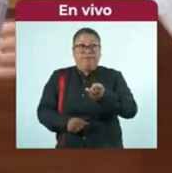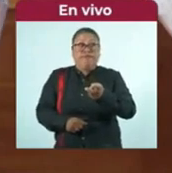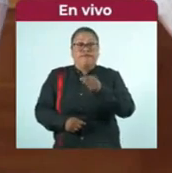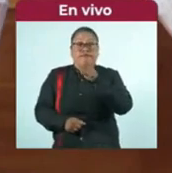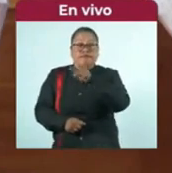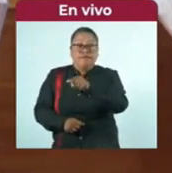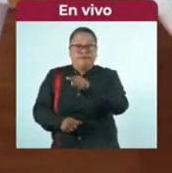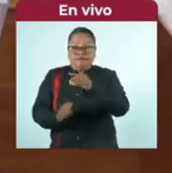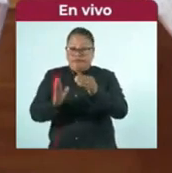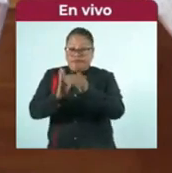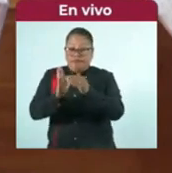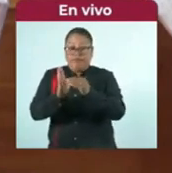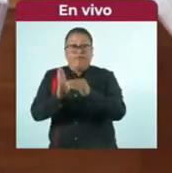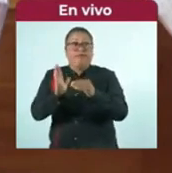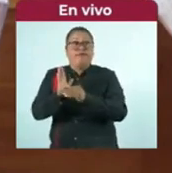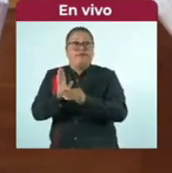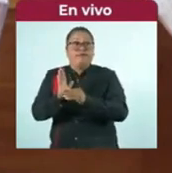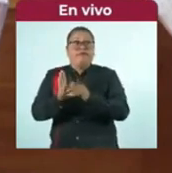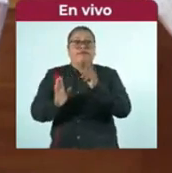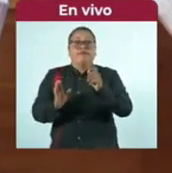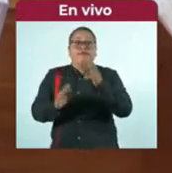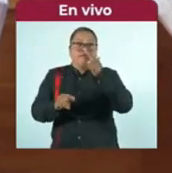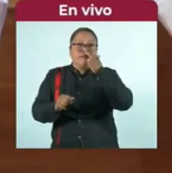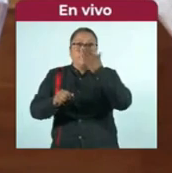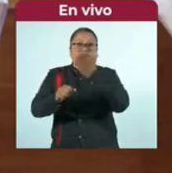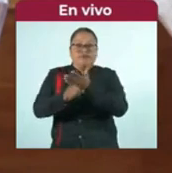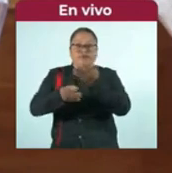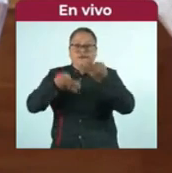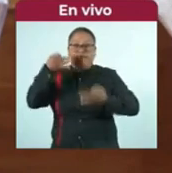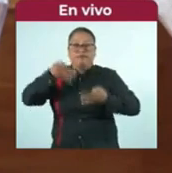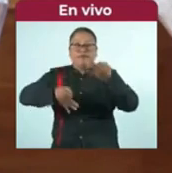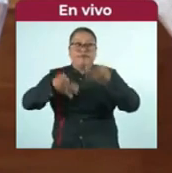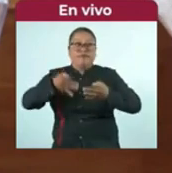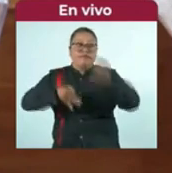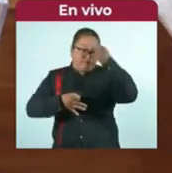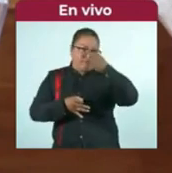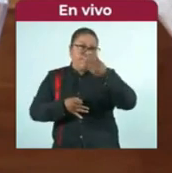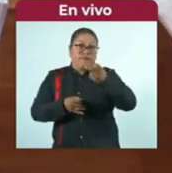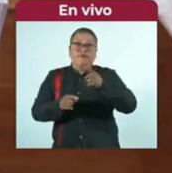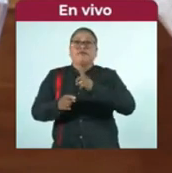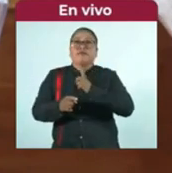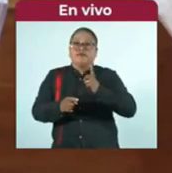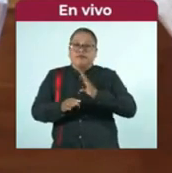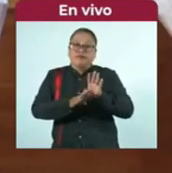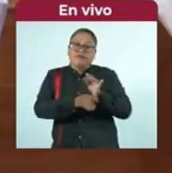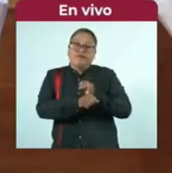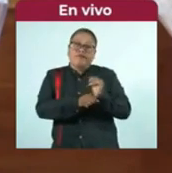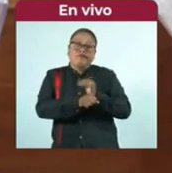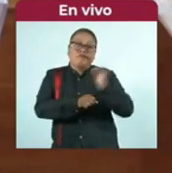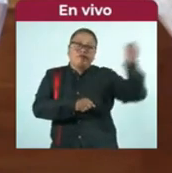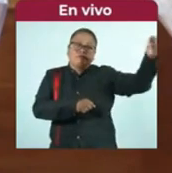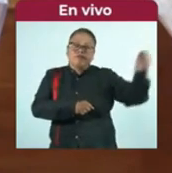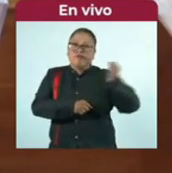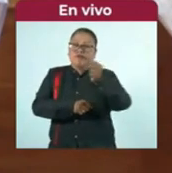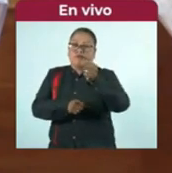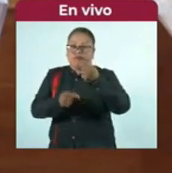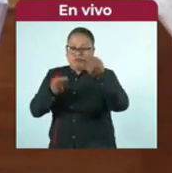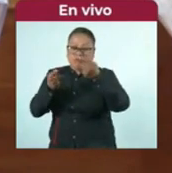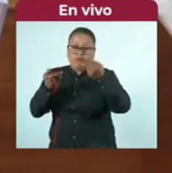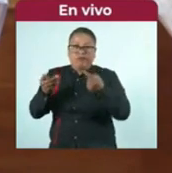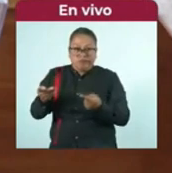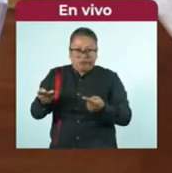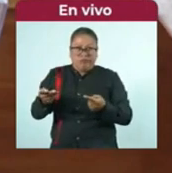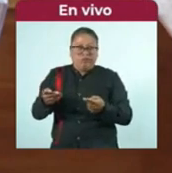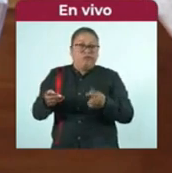se establecen también ya lo que es la responsabilidad jurídica en su momento para que sea litigado en esos tribunales y